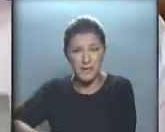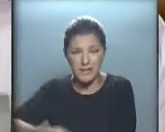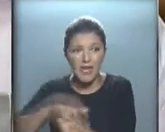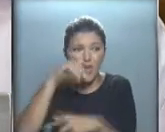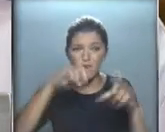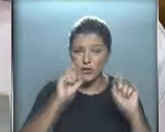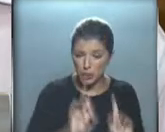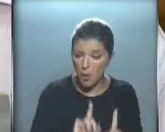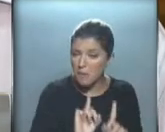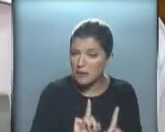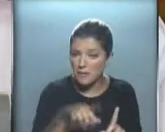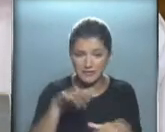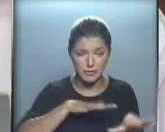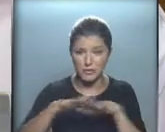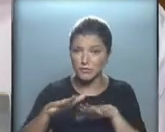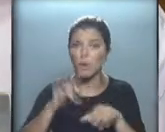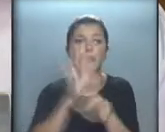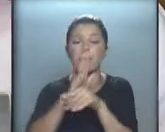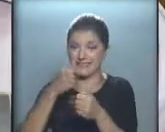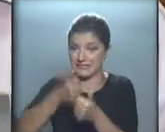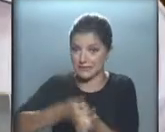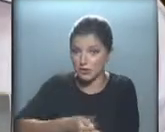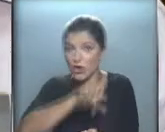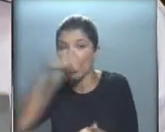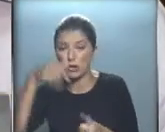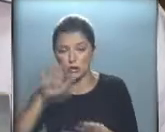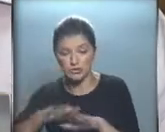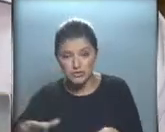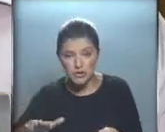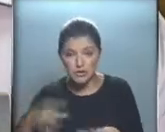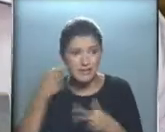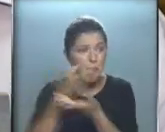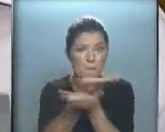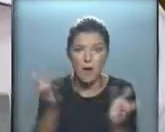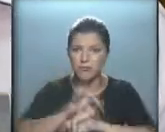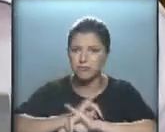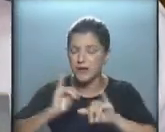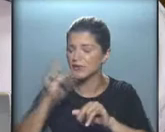haciendo sexo con otro nene. O sea, estamos hablando de algo mucho